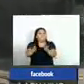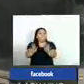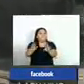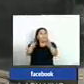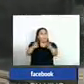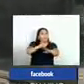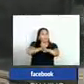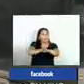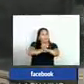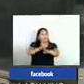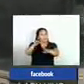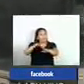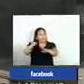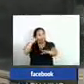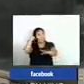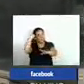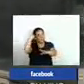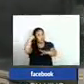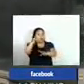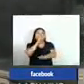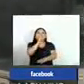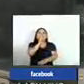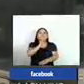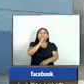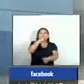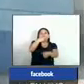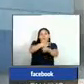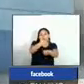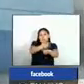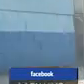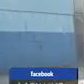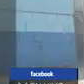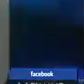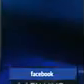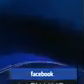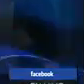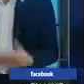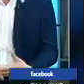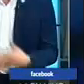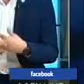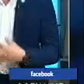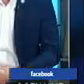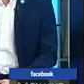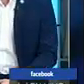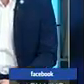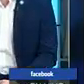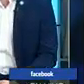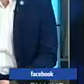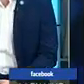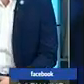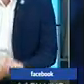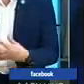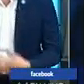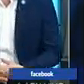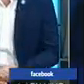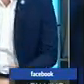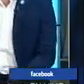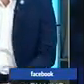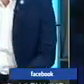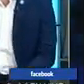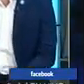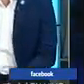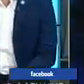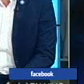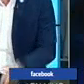que es muy importante porque sabemos que Honduras y Guatemala actualmente tienen mayores índices de violencia que los que tenemos